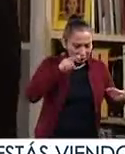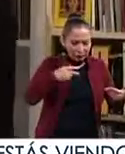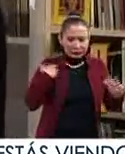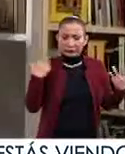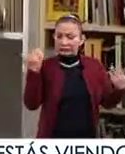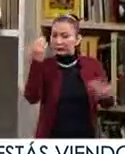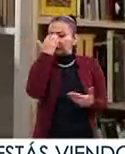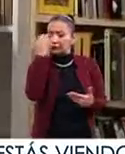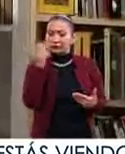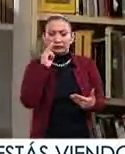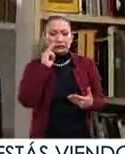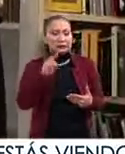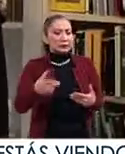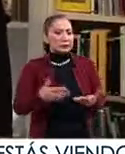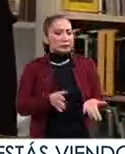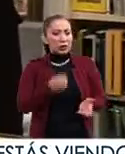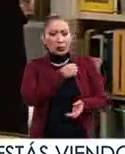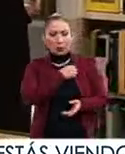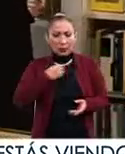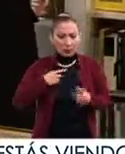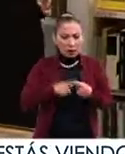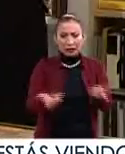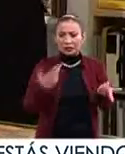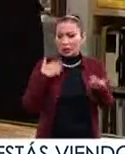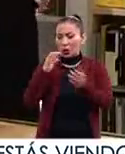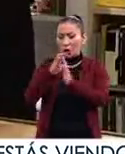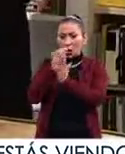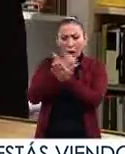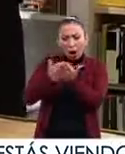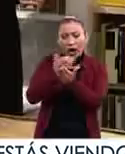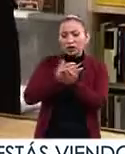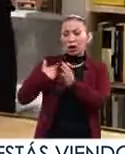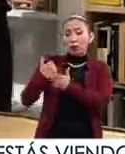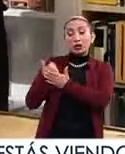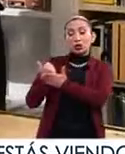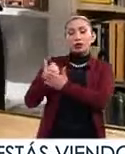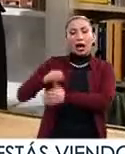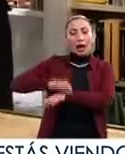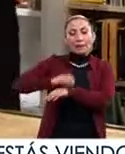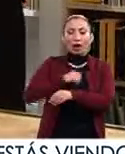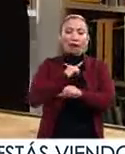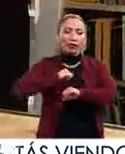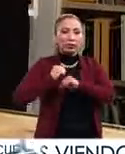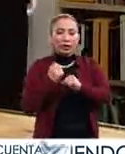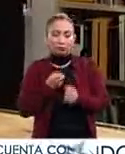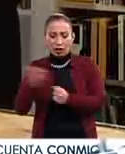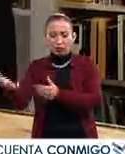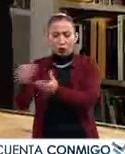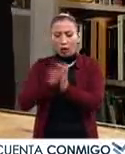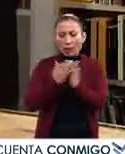a temblar. Compromisos, colecciones hechas a modo para hacer favores a no sé quién,